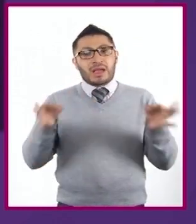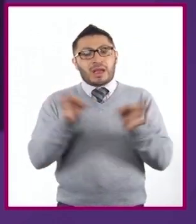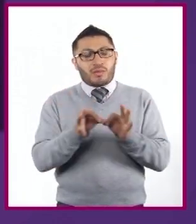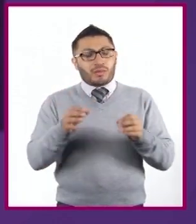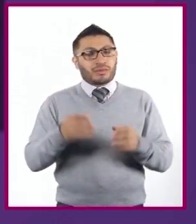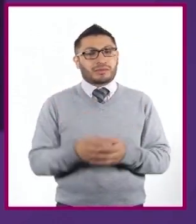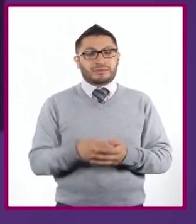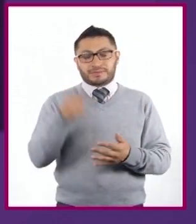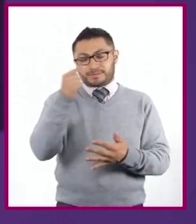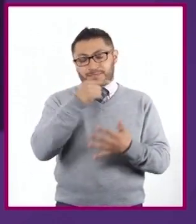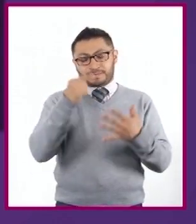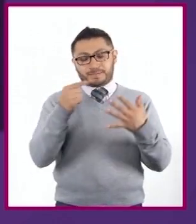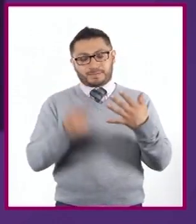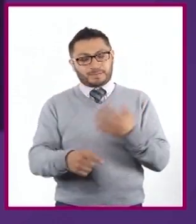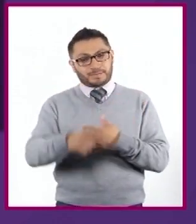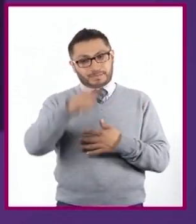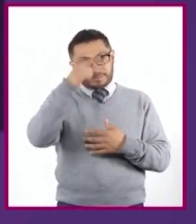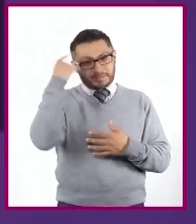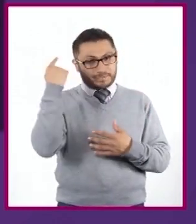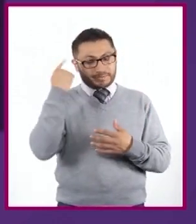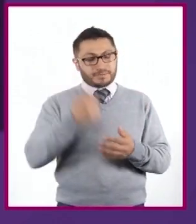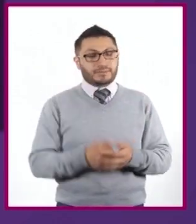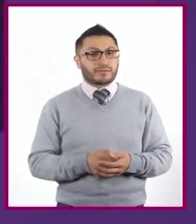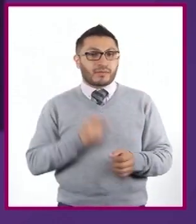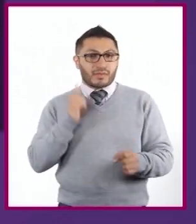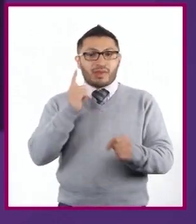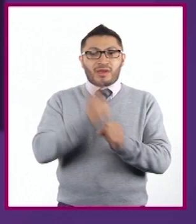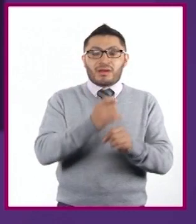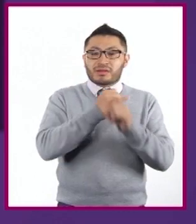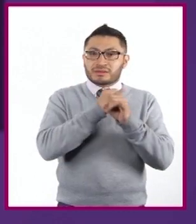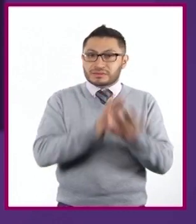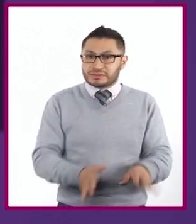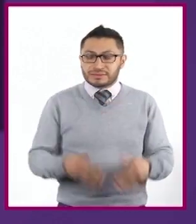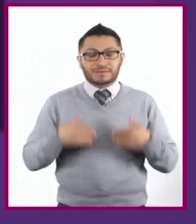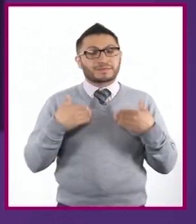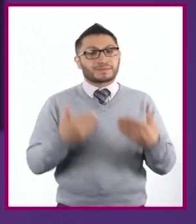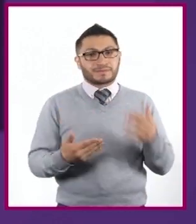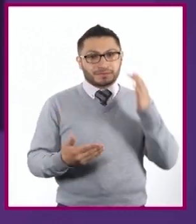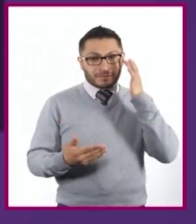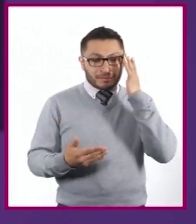seguir algunos pasos sencillos para encontrar información confiable.